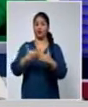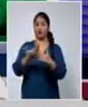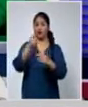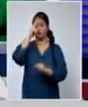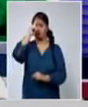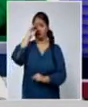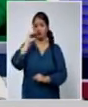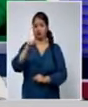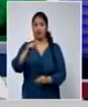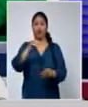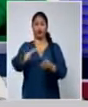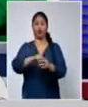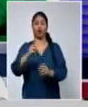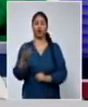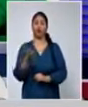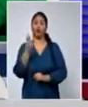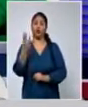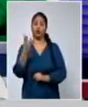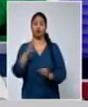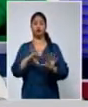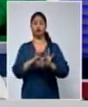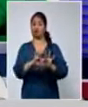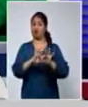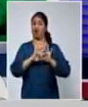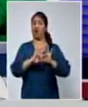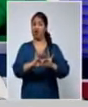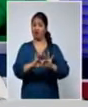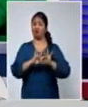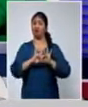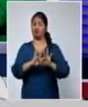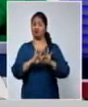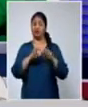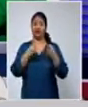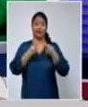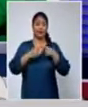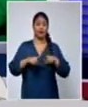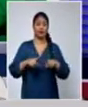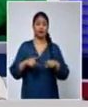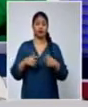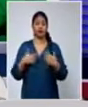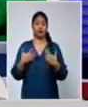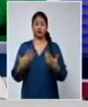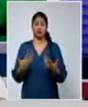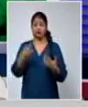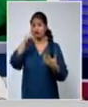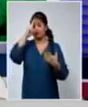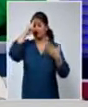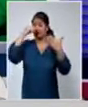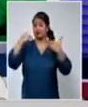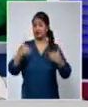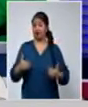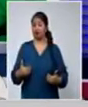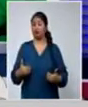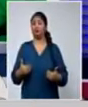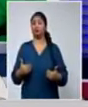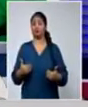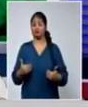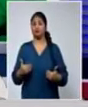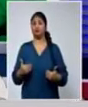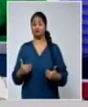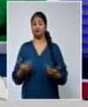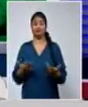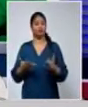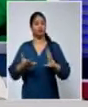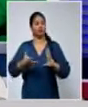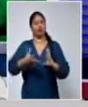3 de ellos en terapia intensiva, pero lamentablemente su estado de salud tuvo